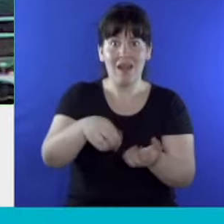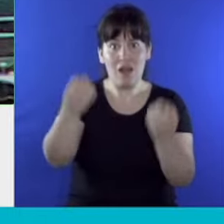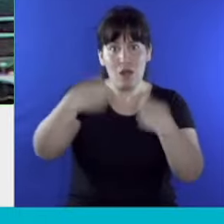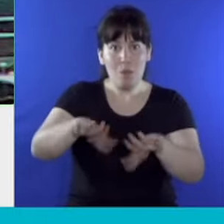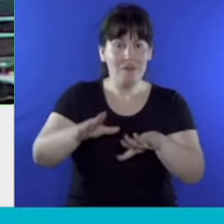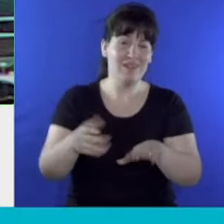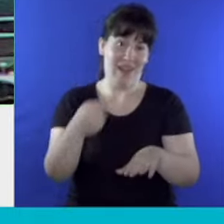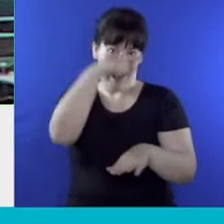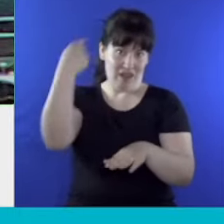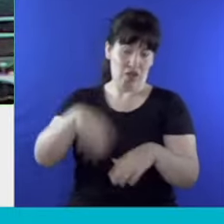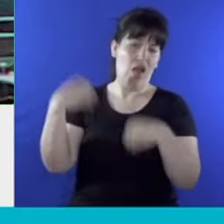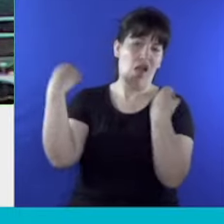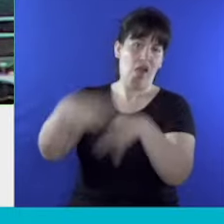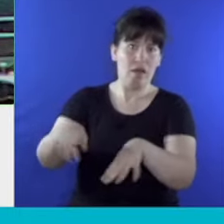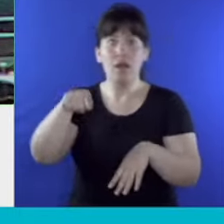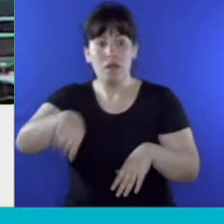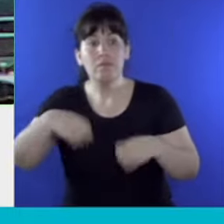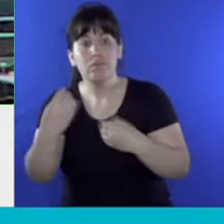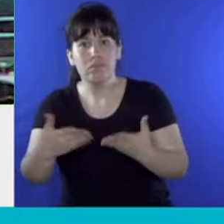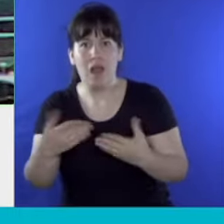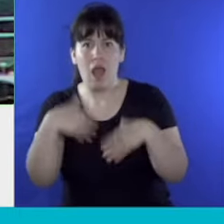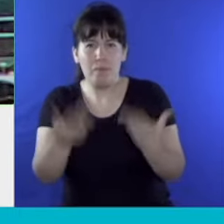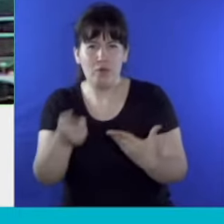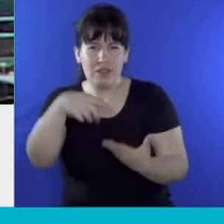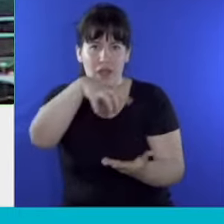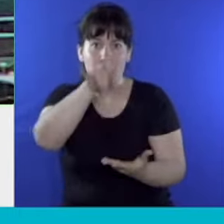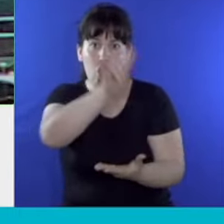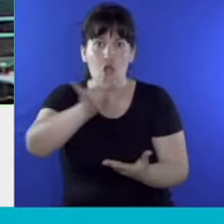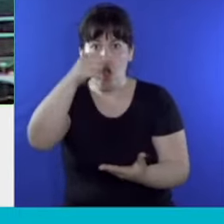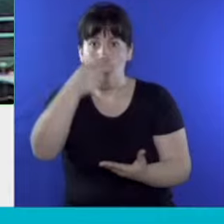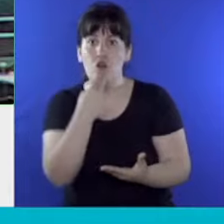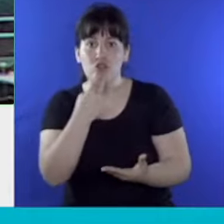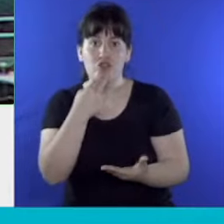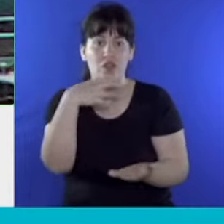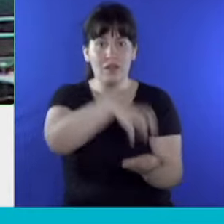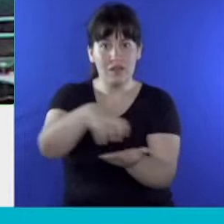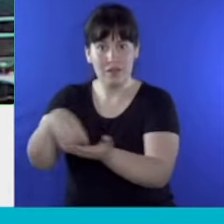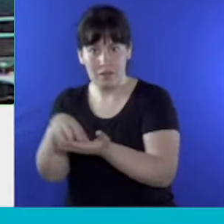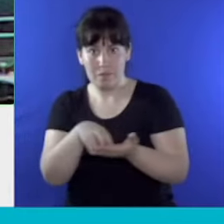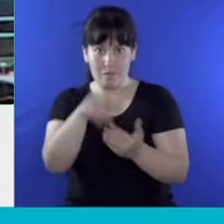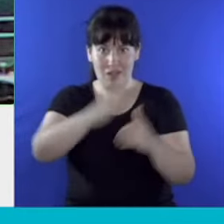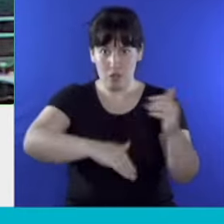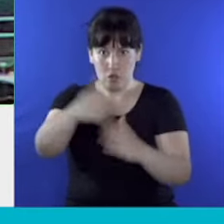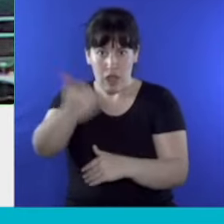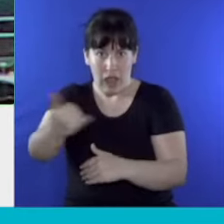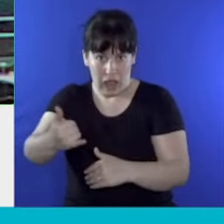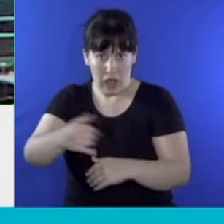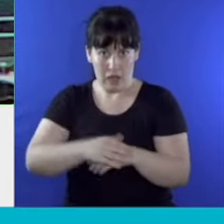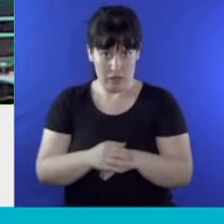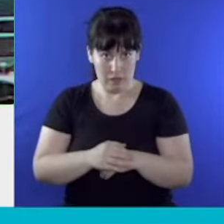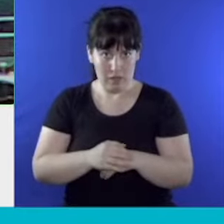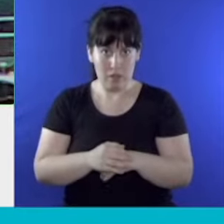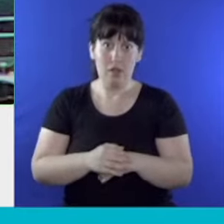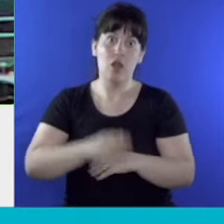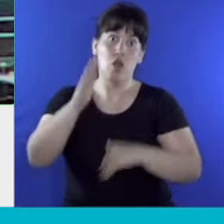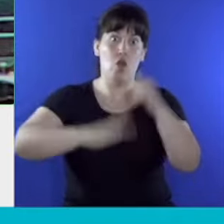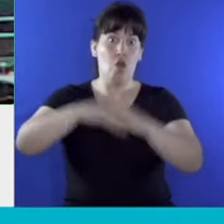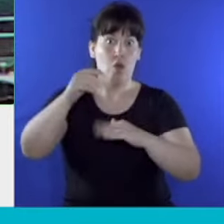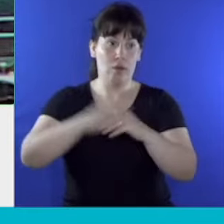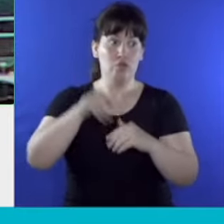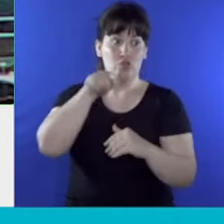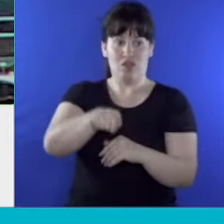abandonó la nación? En 11 universidades hace obras el gobierno de la provincia, obras que abandonó la